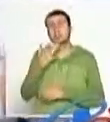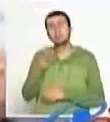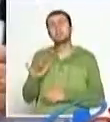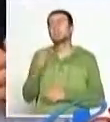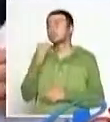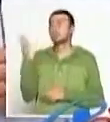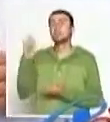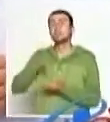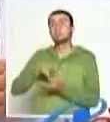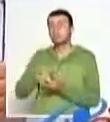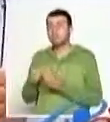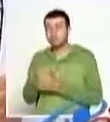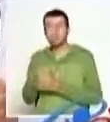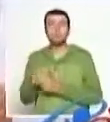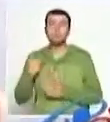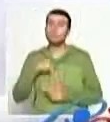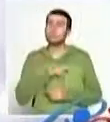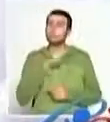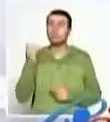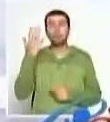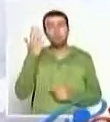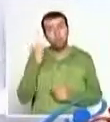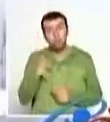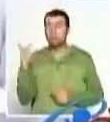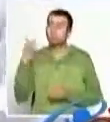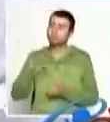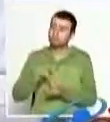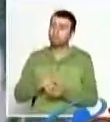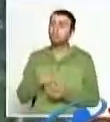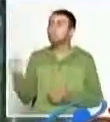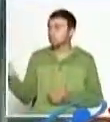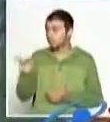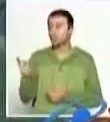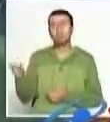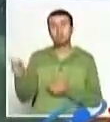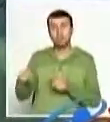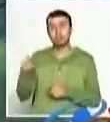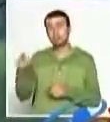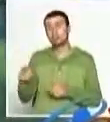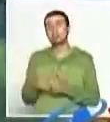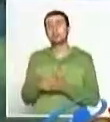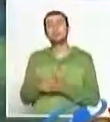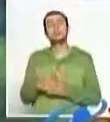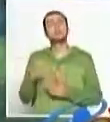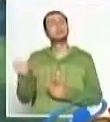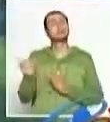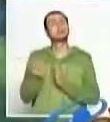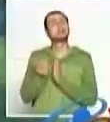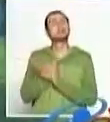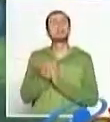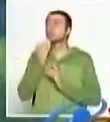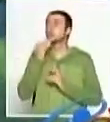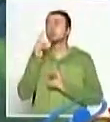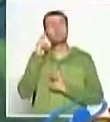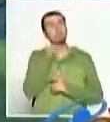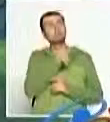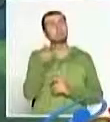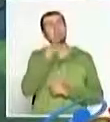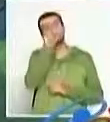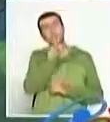porque nosotros todos los días estamos en consulta, ellos dos también en la parte académica, de ver pacientes que nos